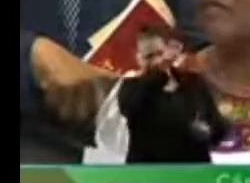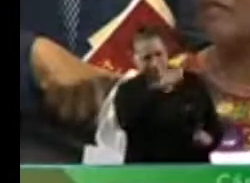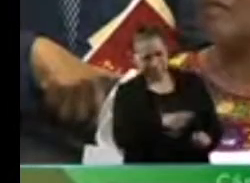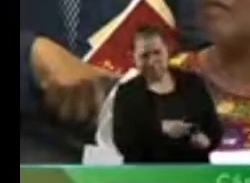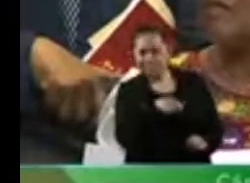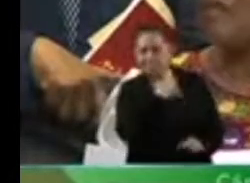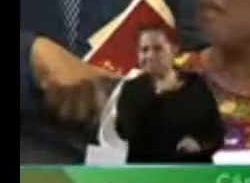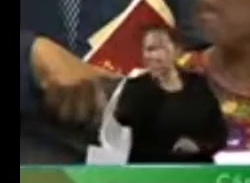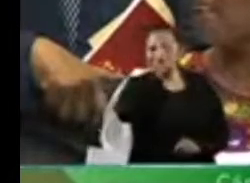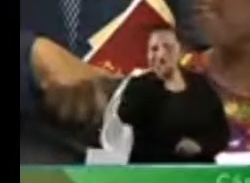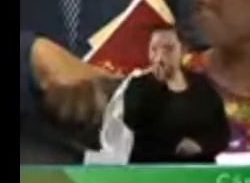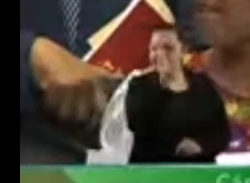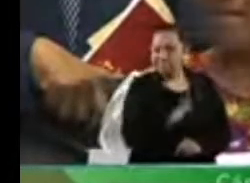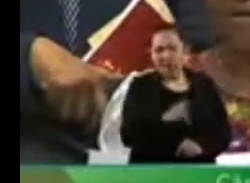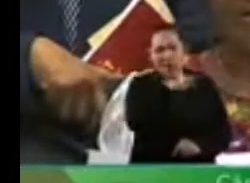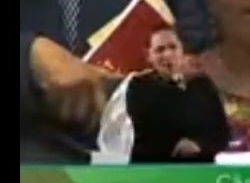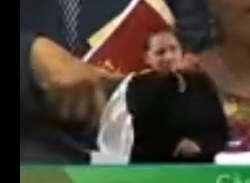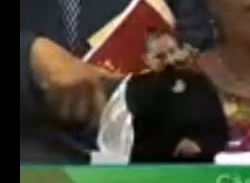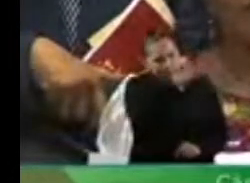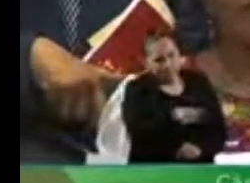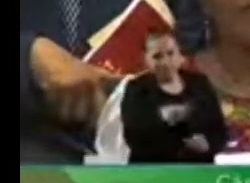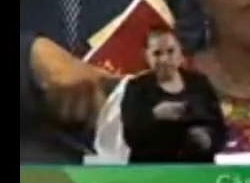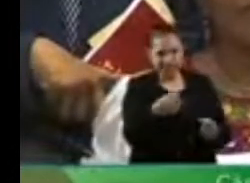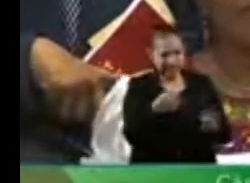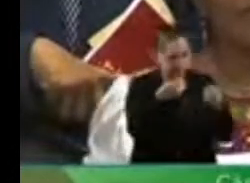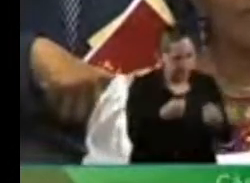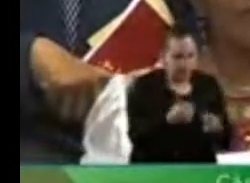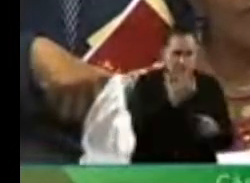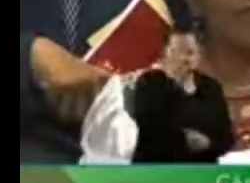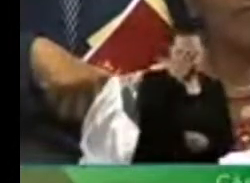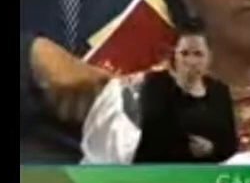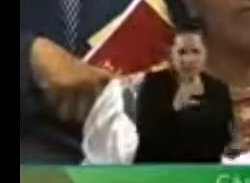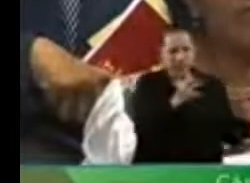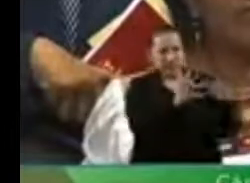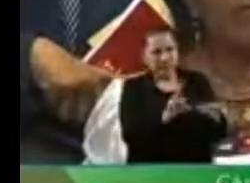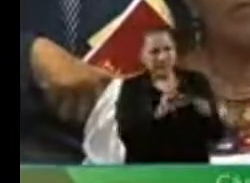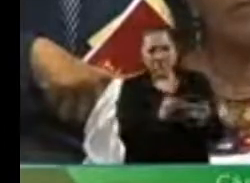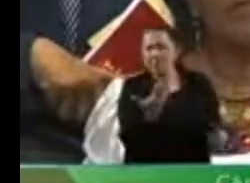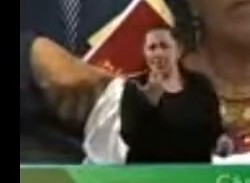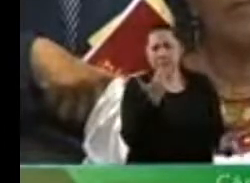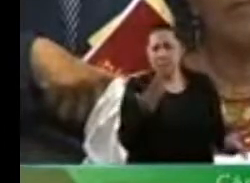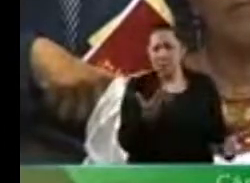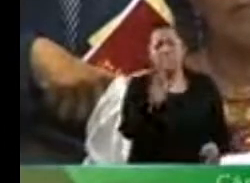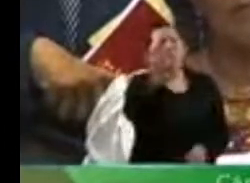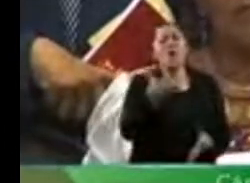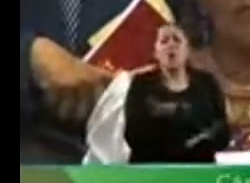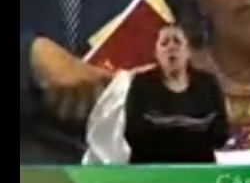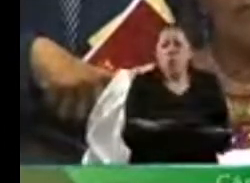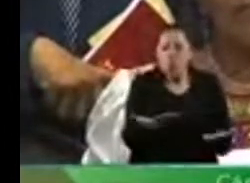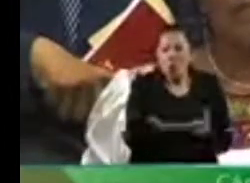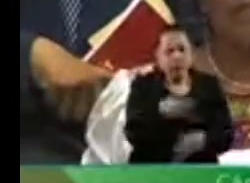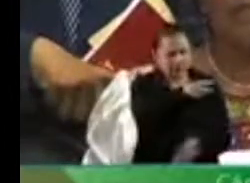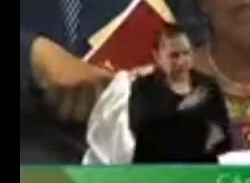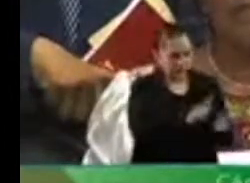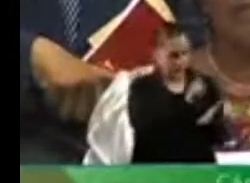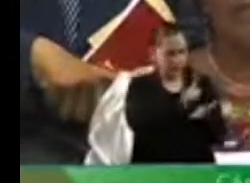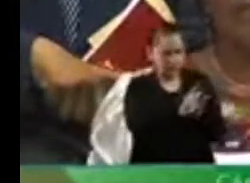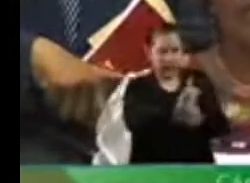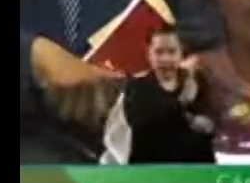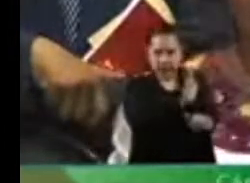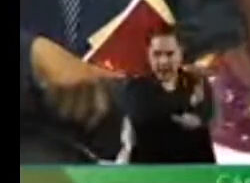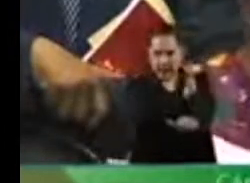¿Qué pasa si no se aprueba esta reforma constitucional en materia eléctrica que la oposición cree que